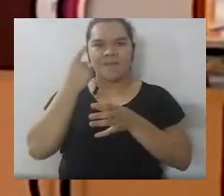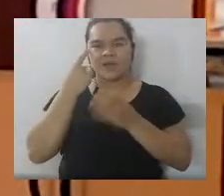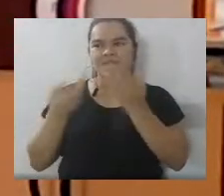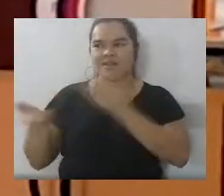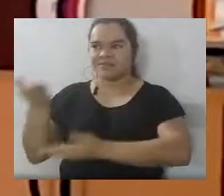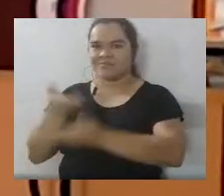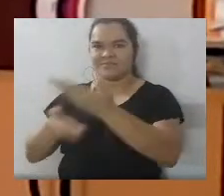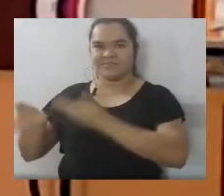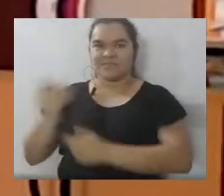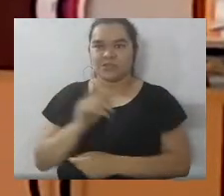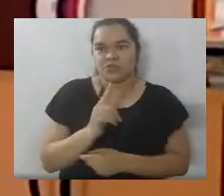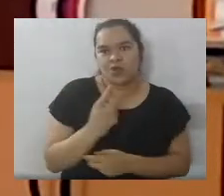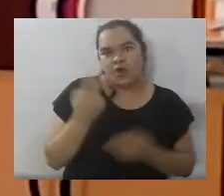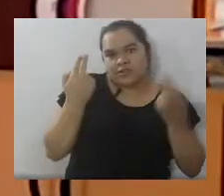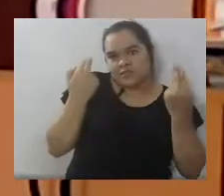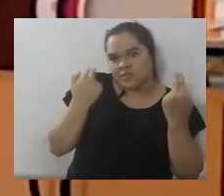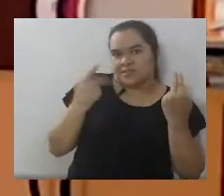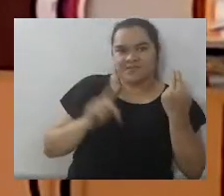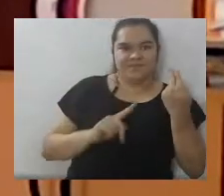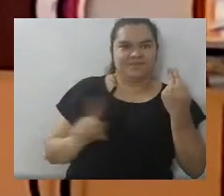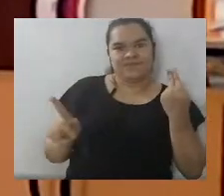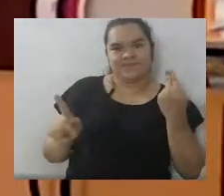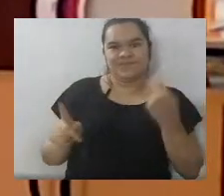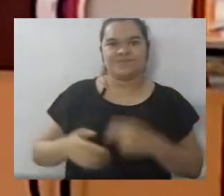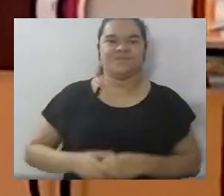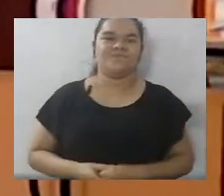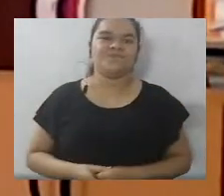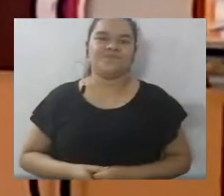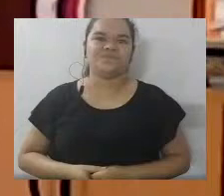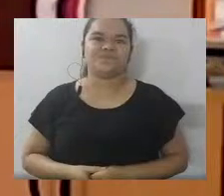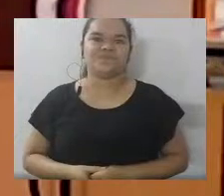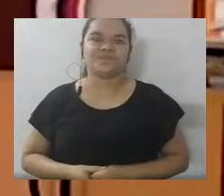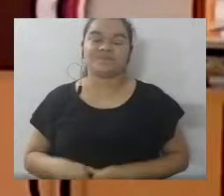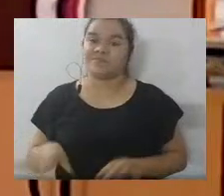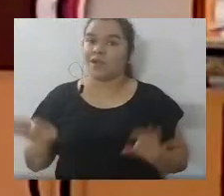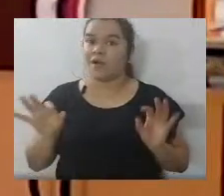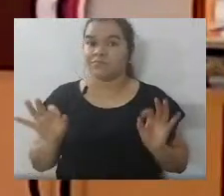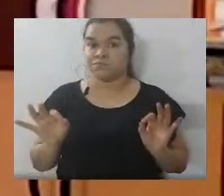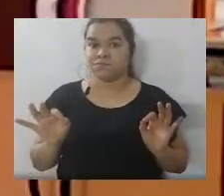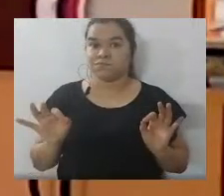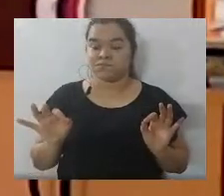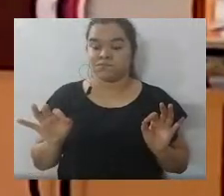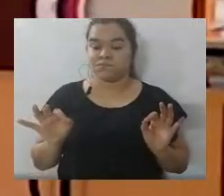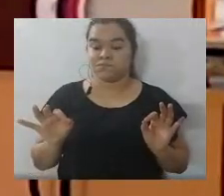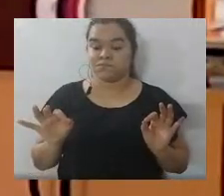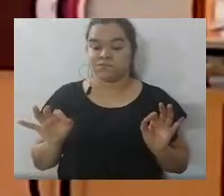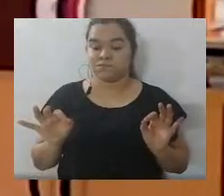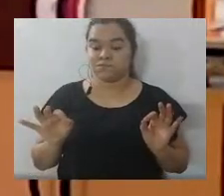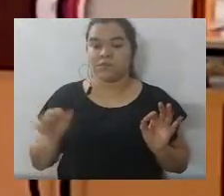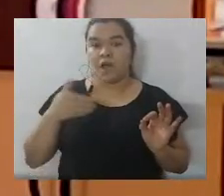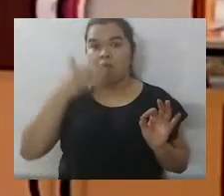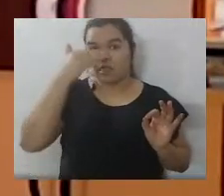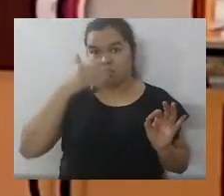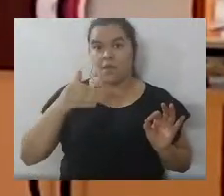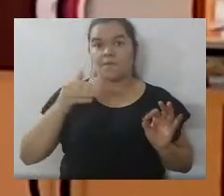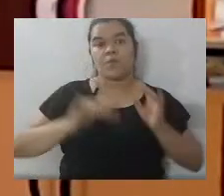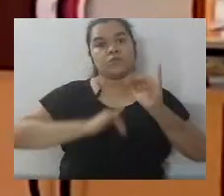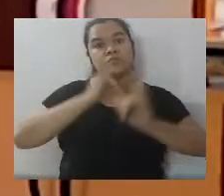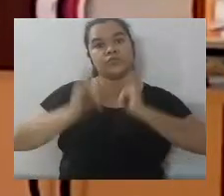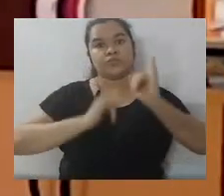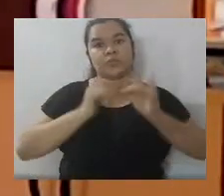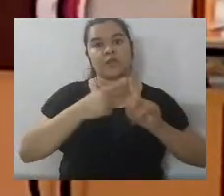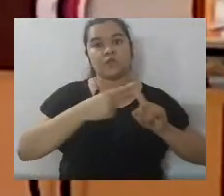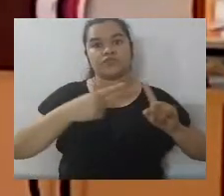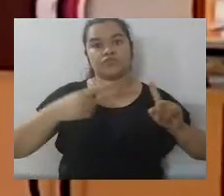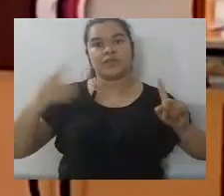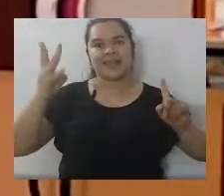a relacionarse con otras personas. Bueno, cuando termine esto voy a quedar a disposición de ustedes si quieren hacer alguna pregunta